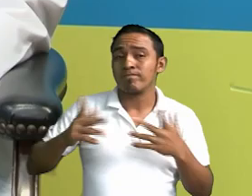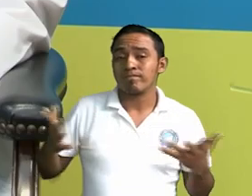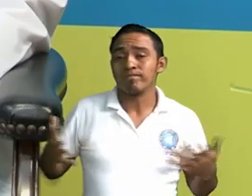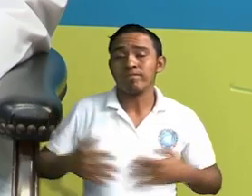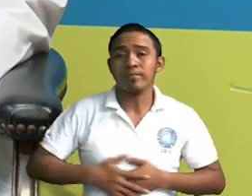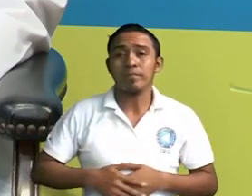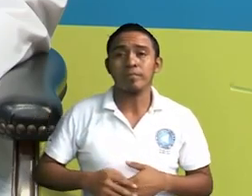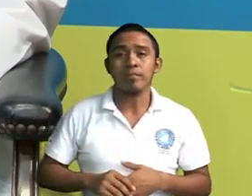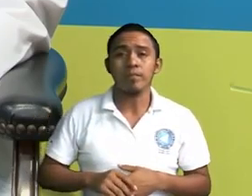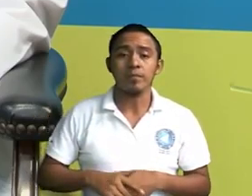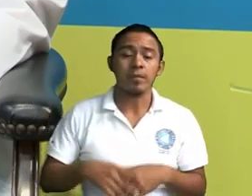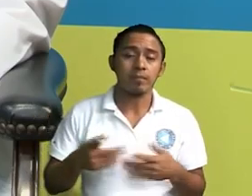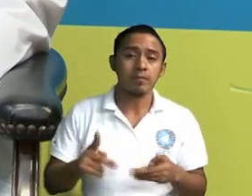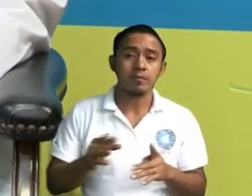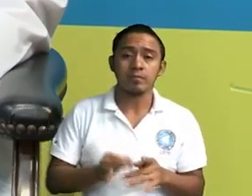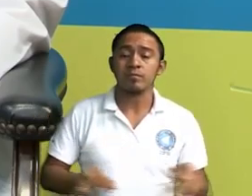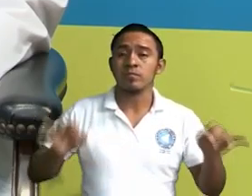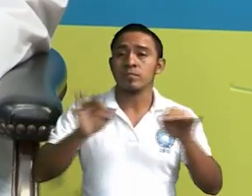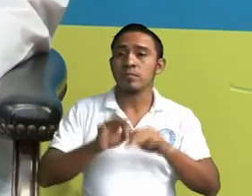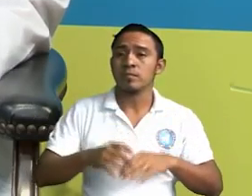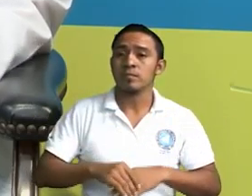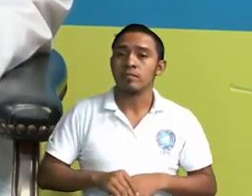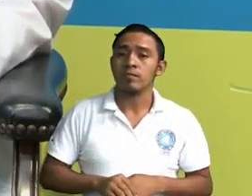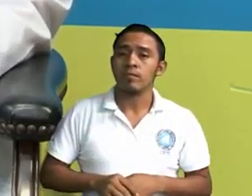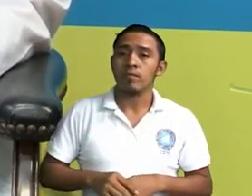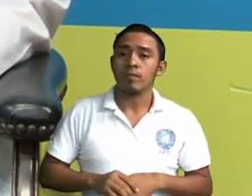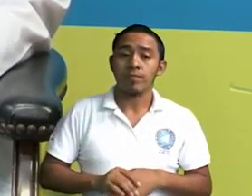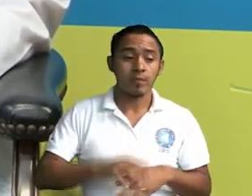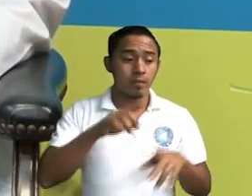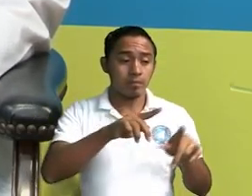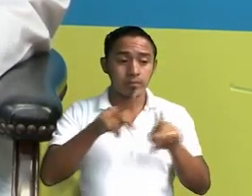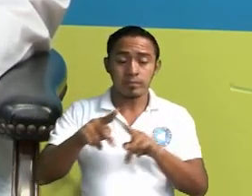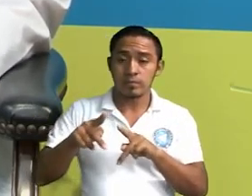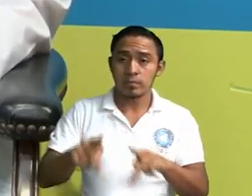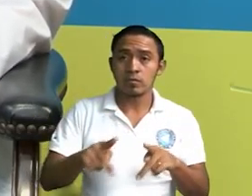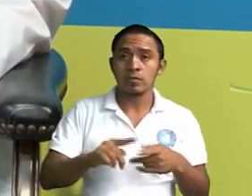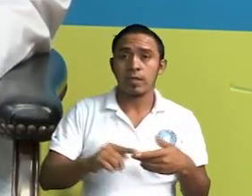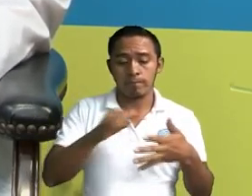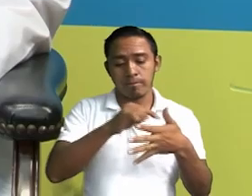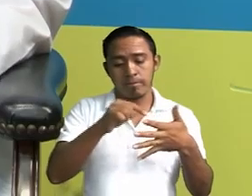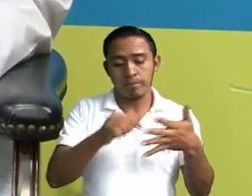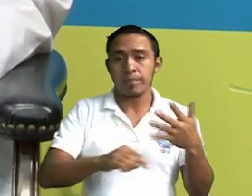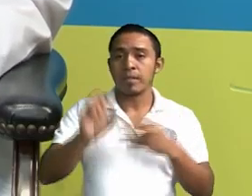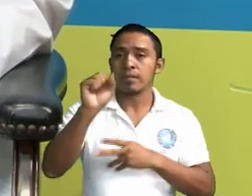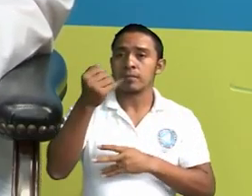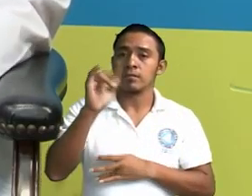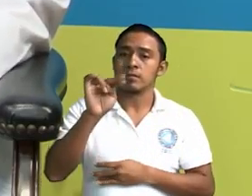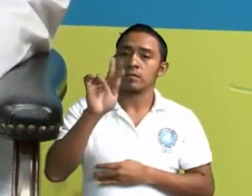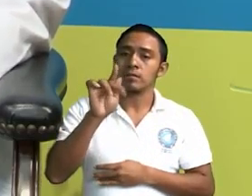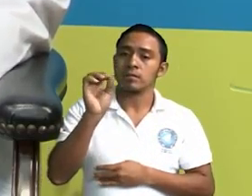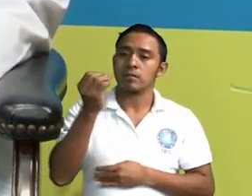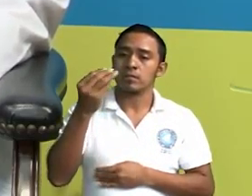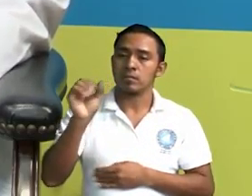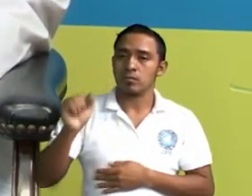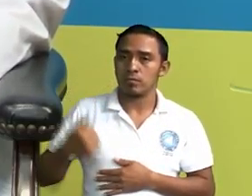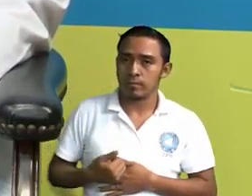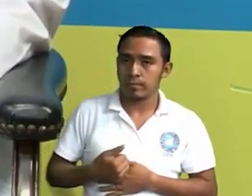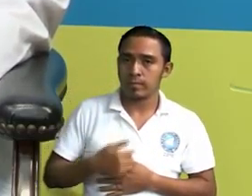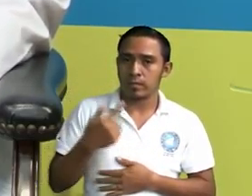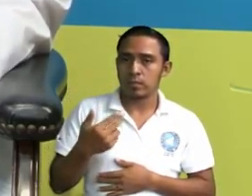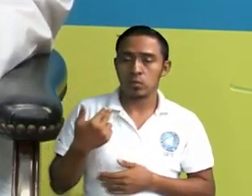amplio lo más importante es que vamos a encontrar en estos pacientes signos y síntomas clínicos que no son